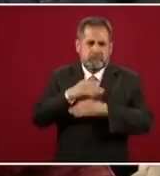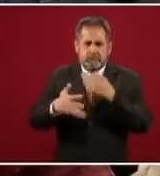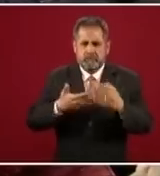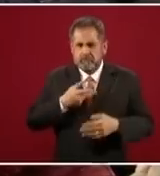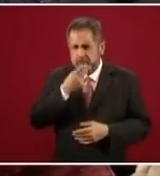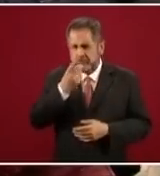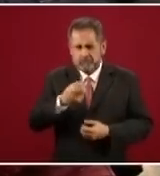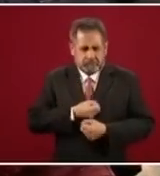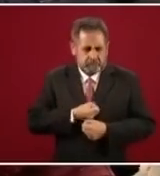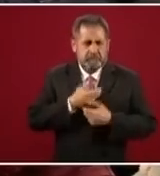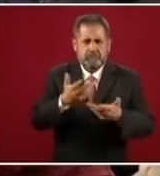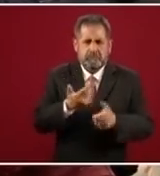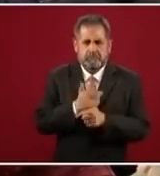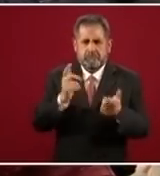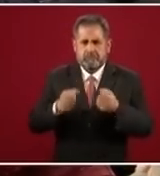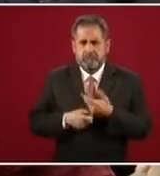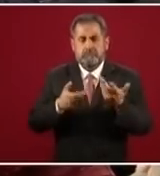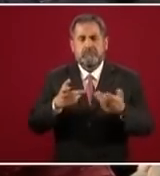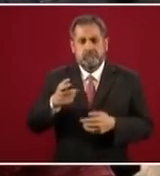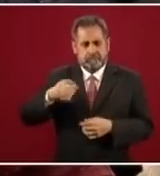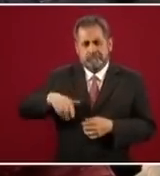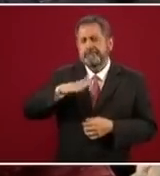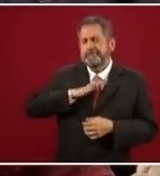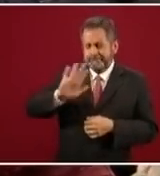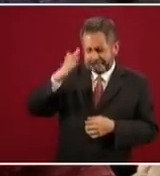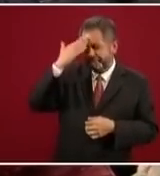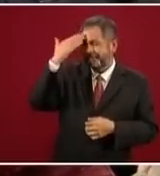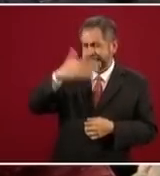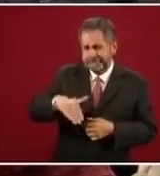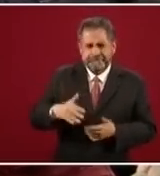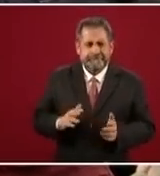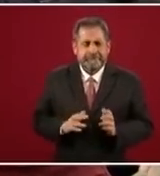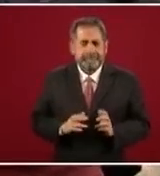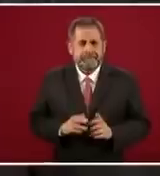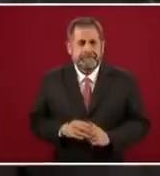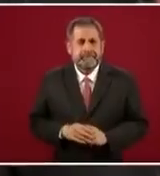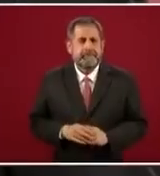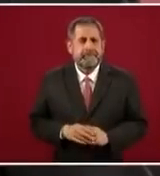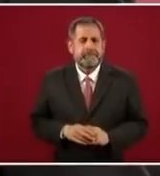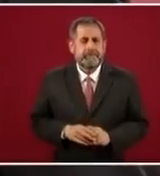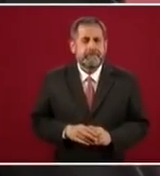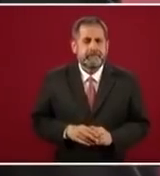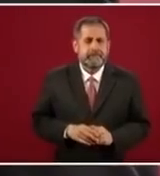a manifestarse, a expresarse, pero sí sabemos. O sea,